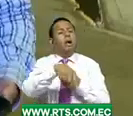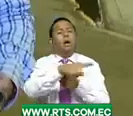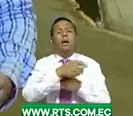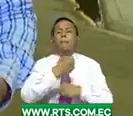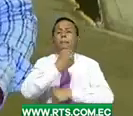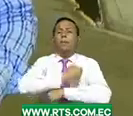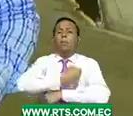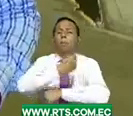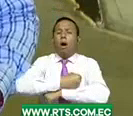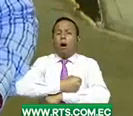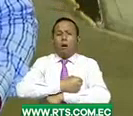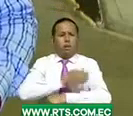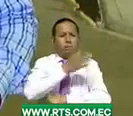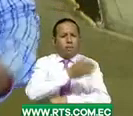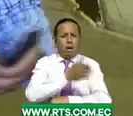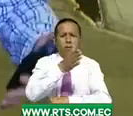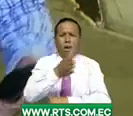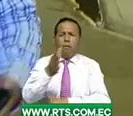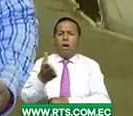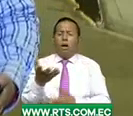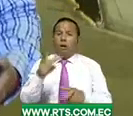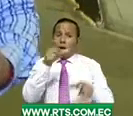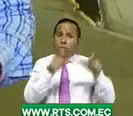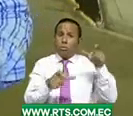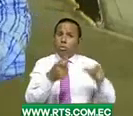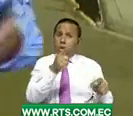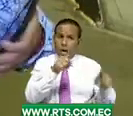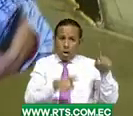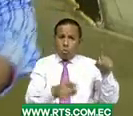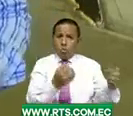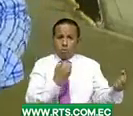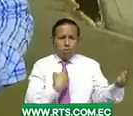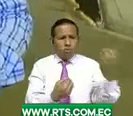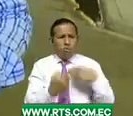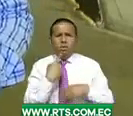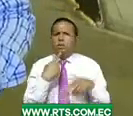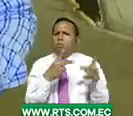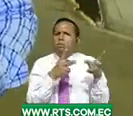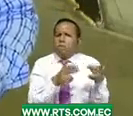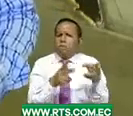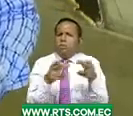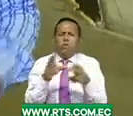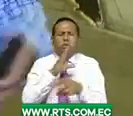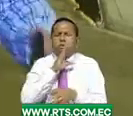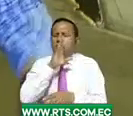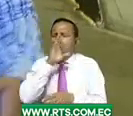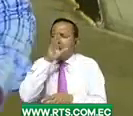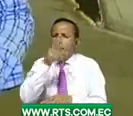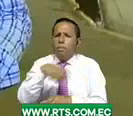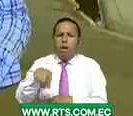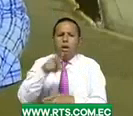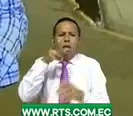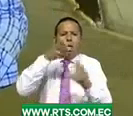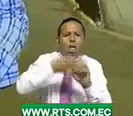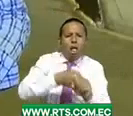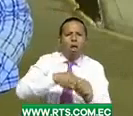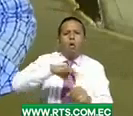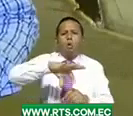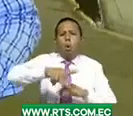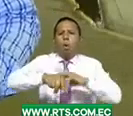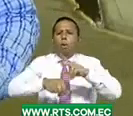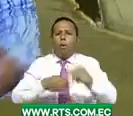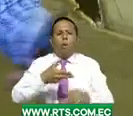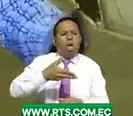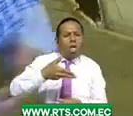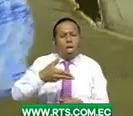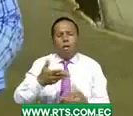que dicen algunas personas, algunos perjudicados, pues se han topado con los amigos de lo ajeno, como ya les he dicho, en la transportación